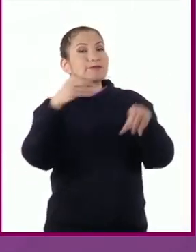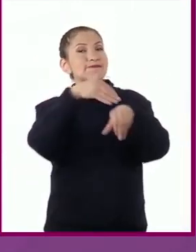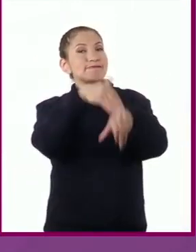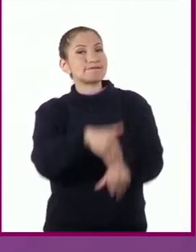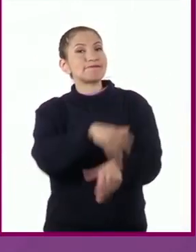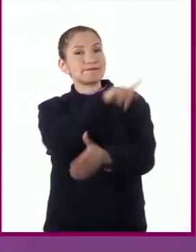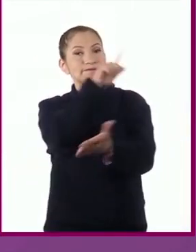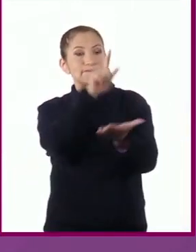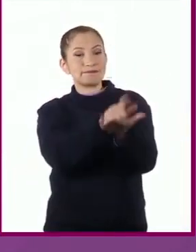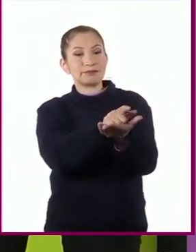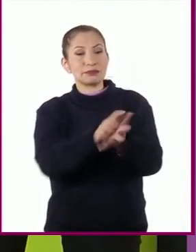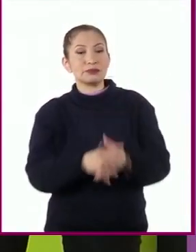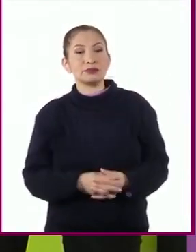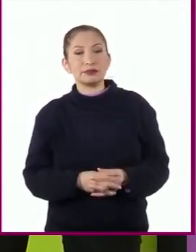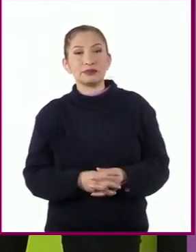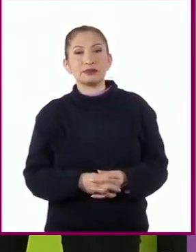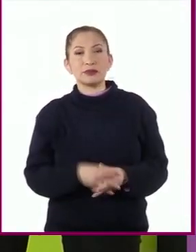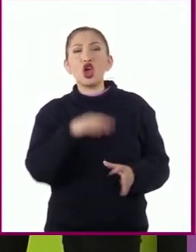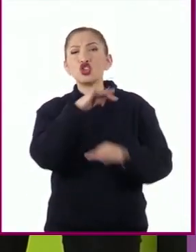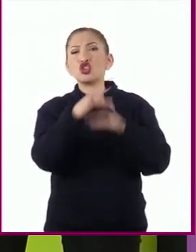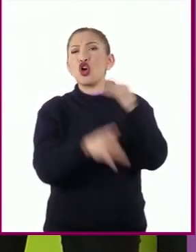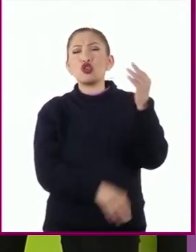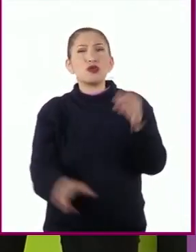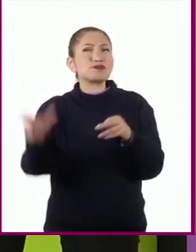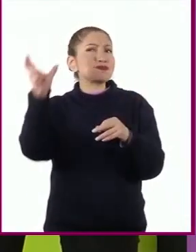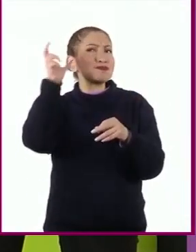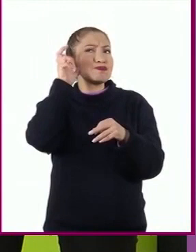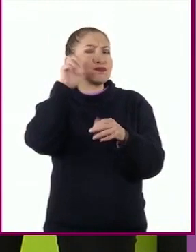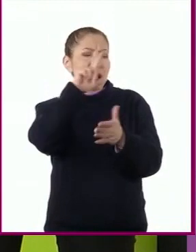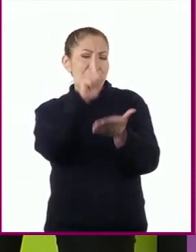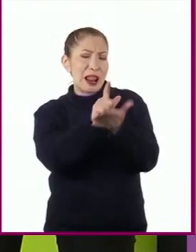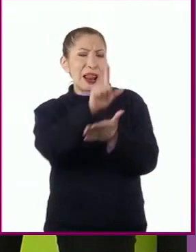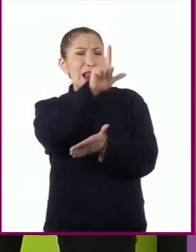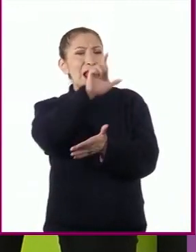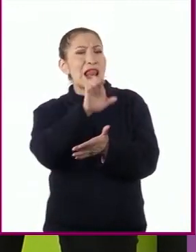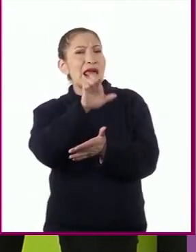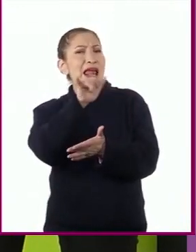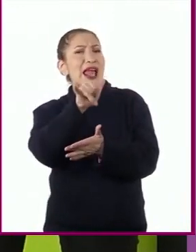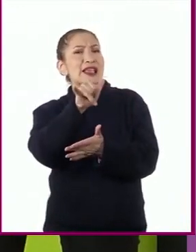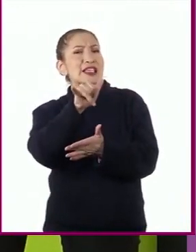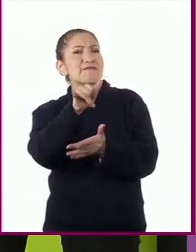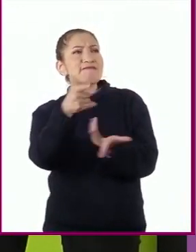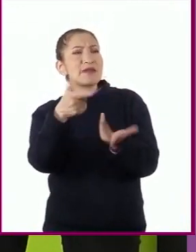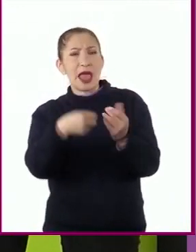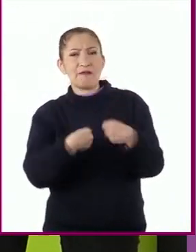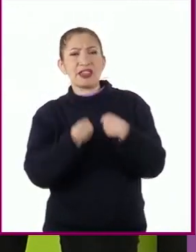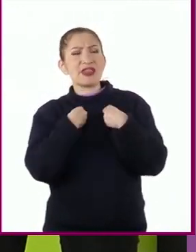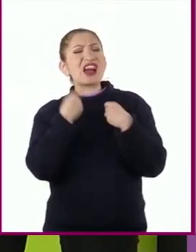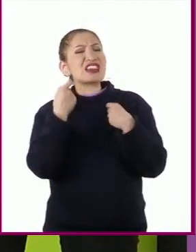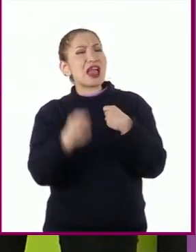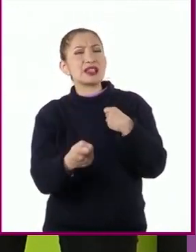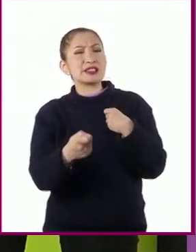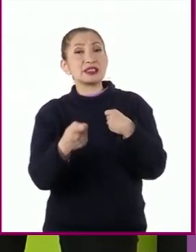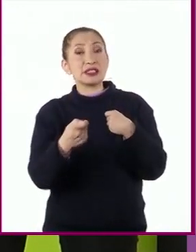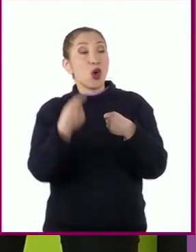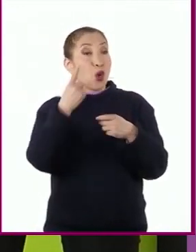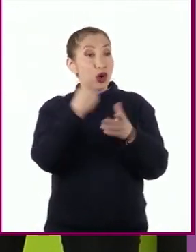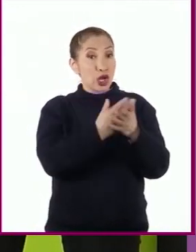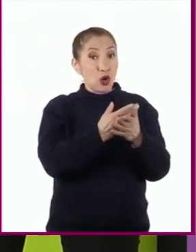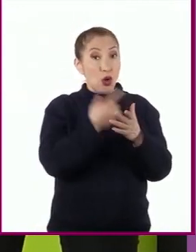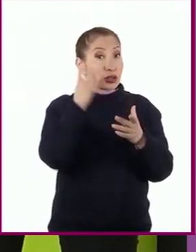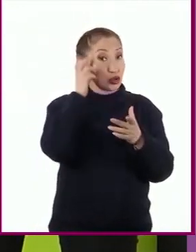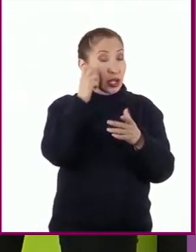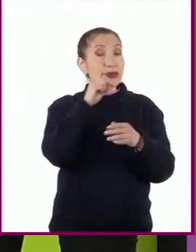las leyes. Todos hemos escuchado la palabra ley en algún momento de nuestra vida. Y no solo la hemos